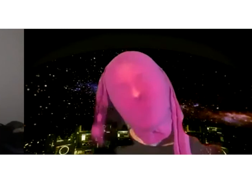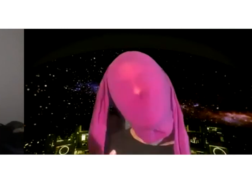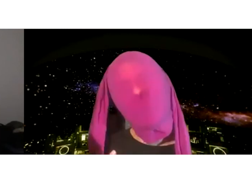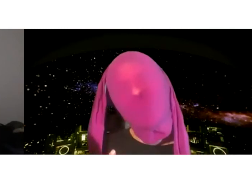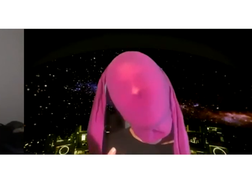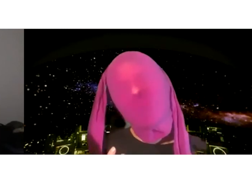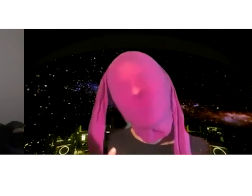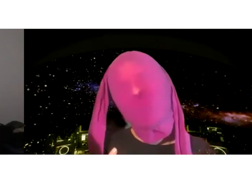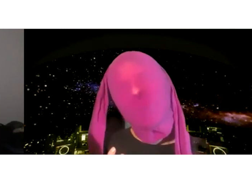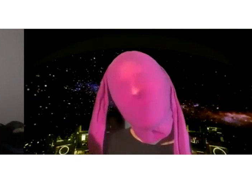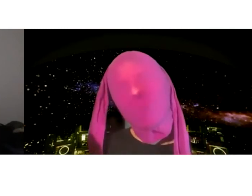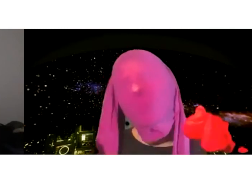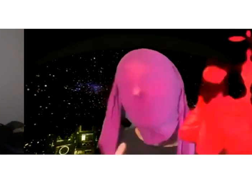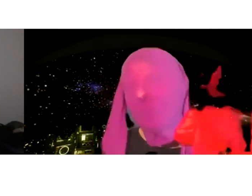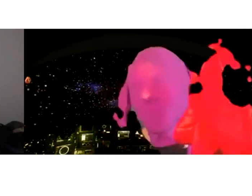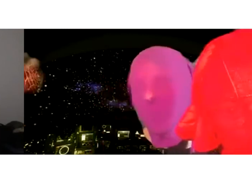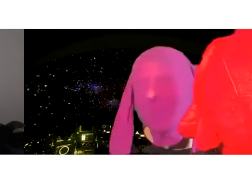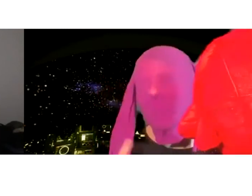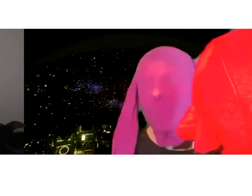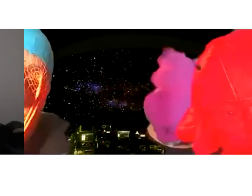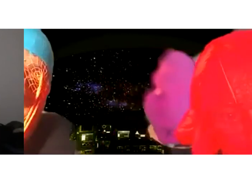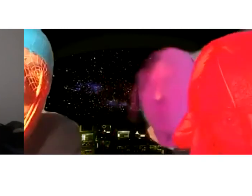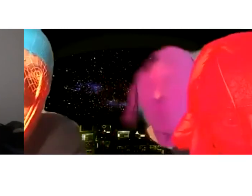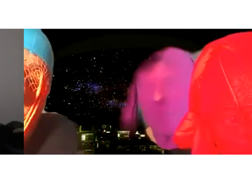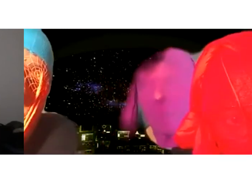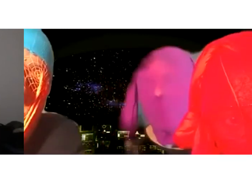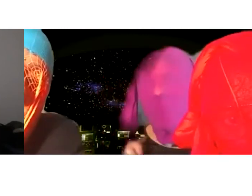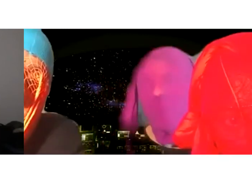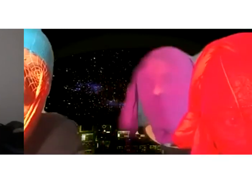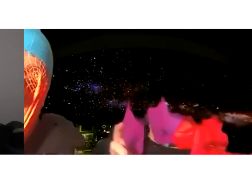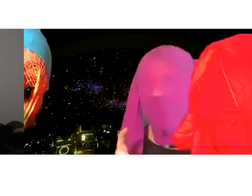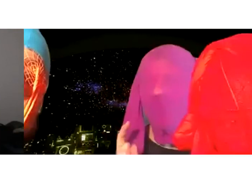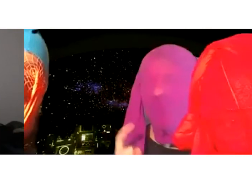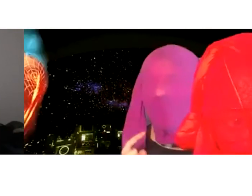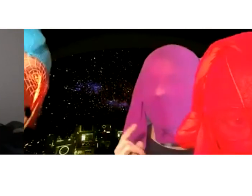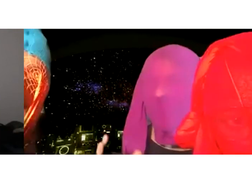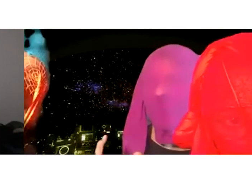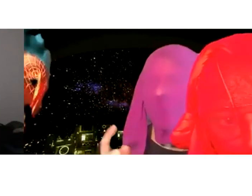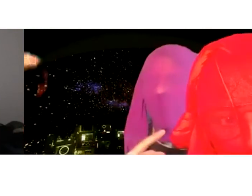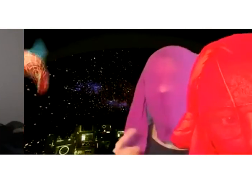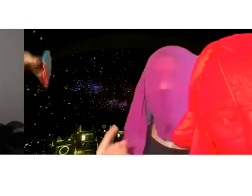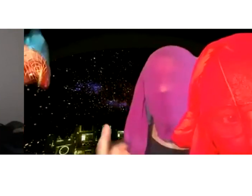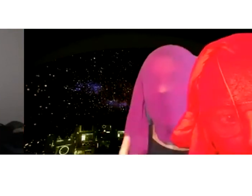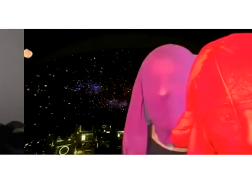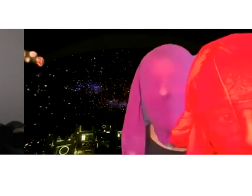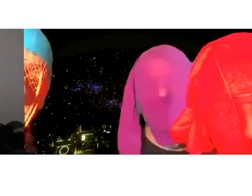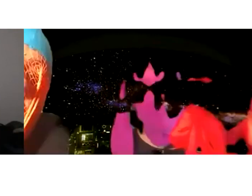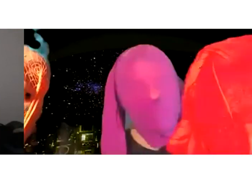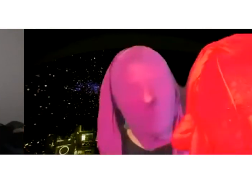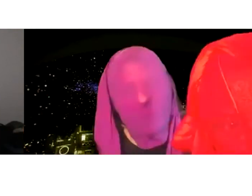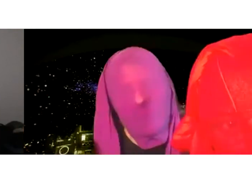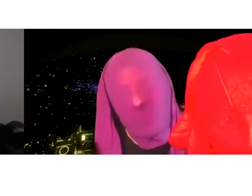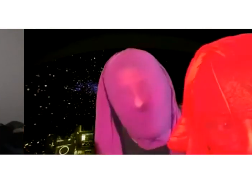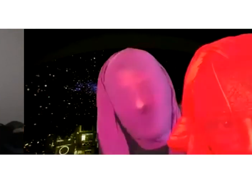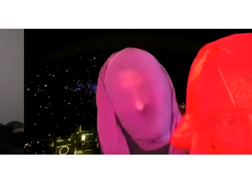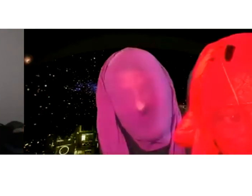cambia también como que cómo te relacionas y cómo se escucha la voz y cómo también las voces se pueden juntar. Entonces